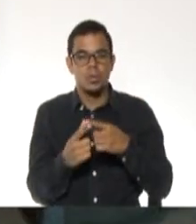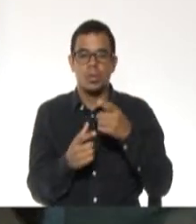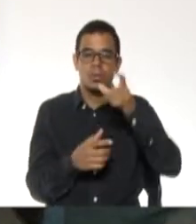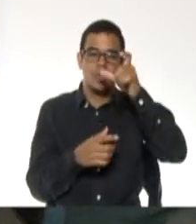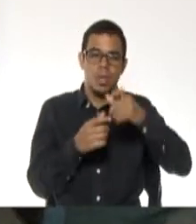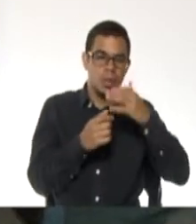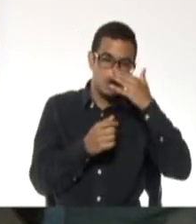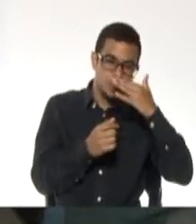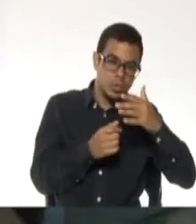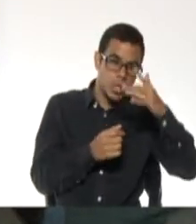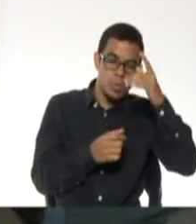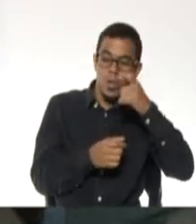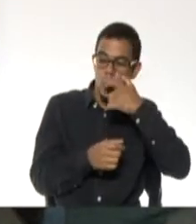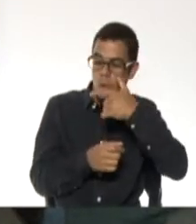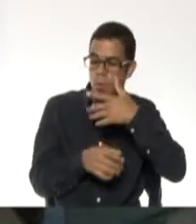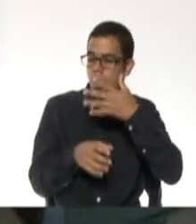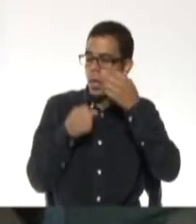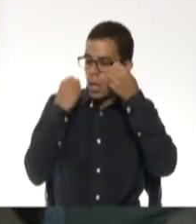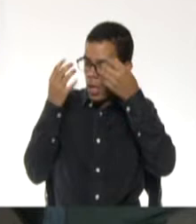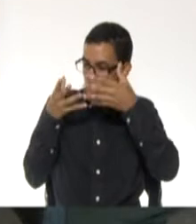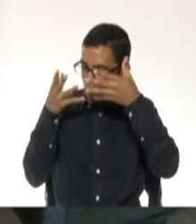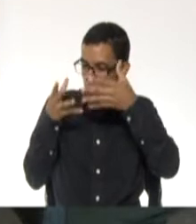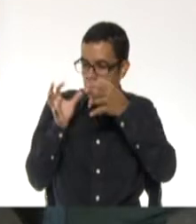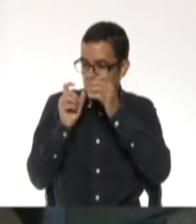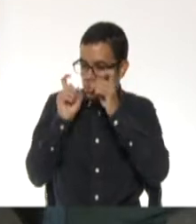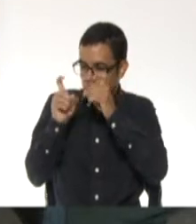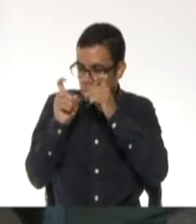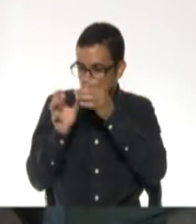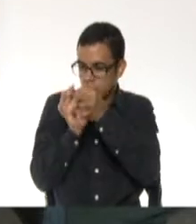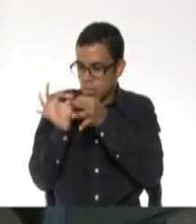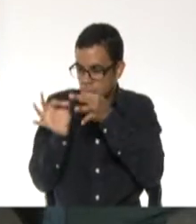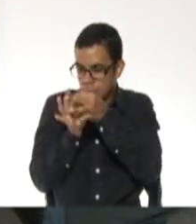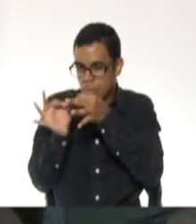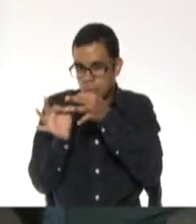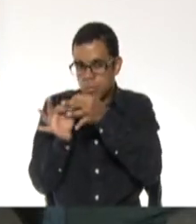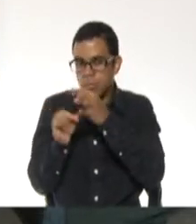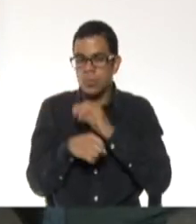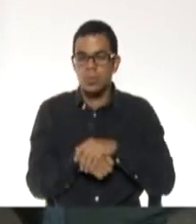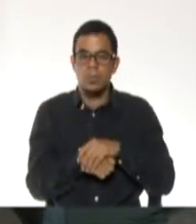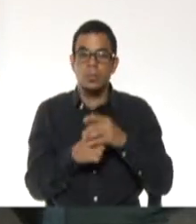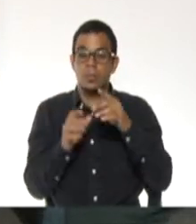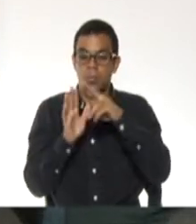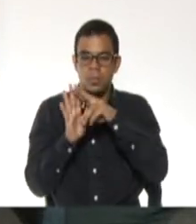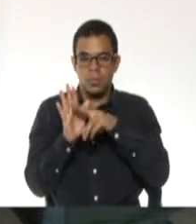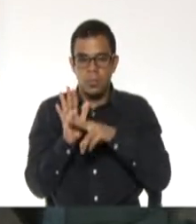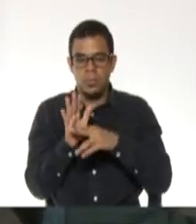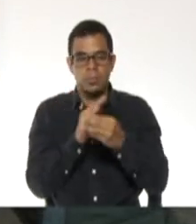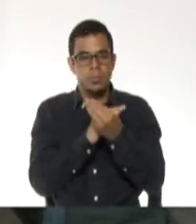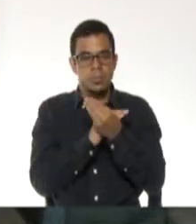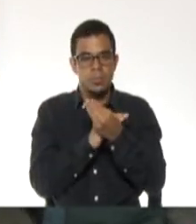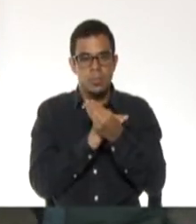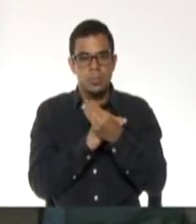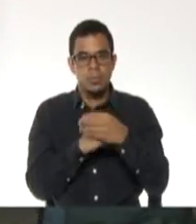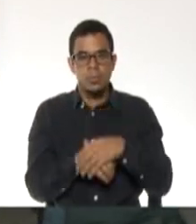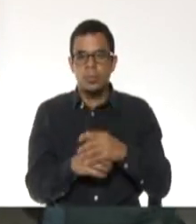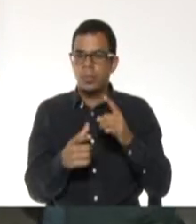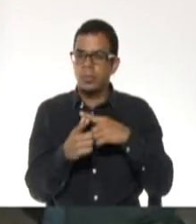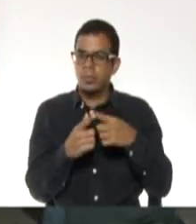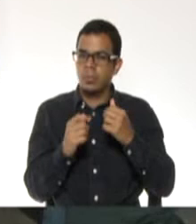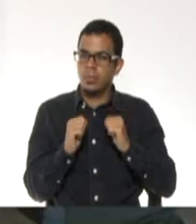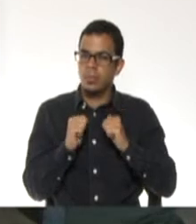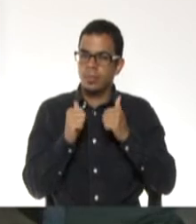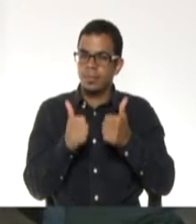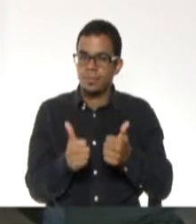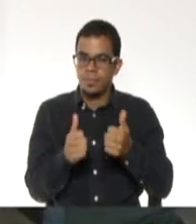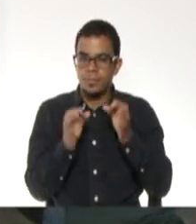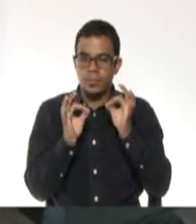cuidado, siempre la supervisión es buena. Ok, entonces hay que estar supervisados por un adulto para respetar todas las medidas de seguridad, muchachos. Bueno, profe, vamos a continuar.